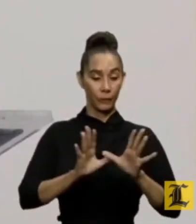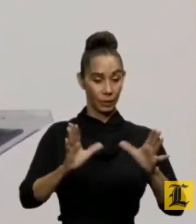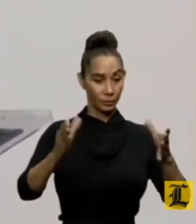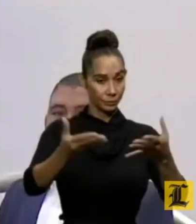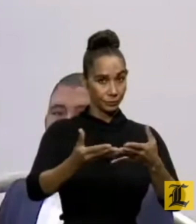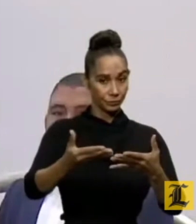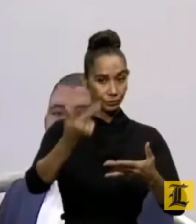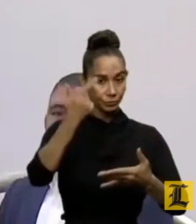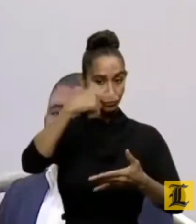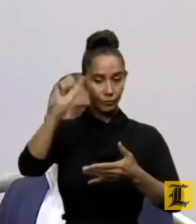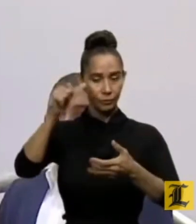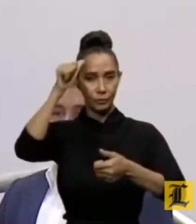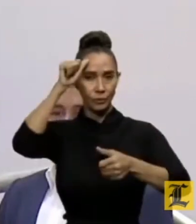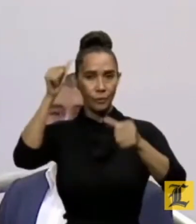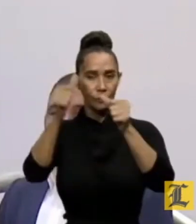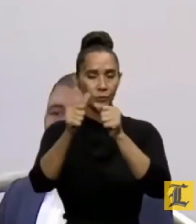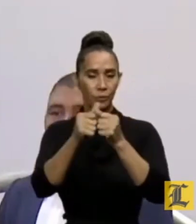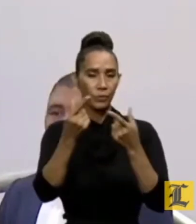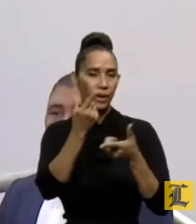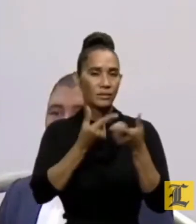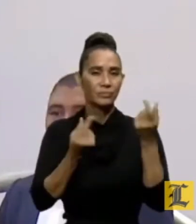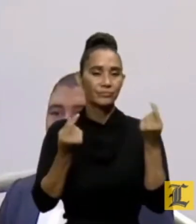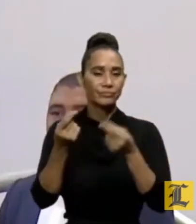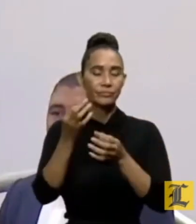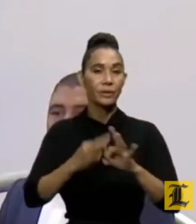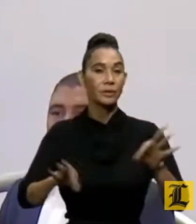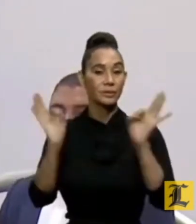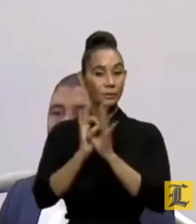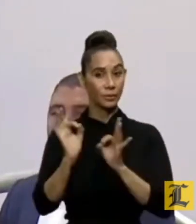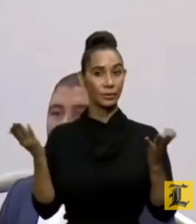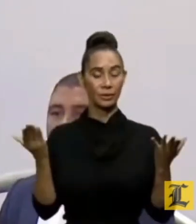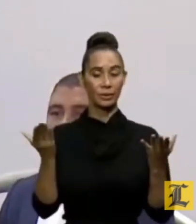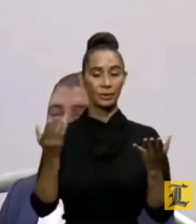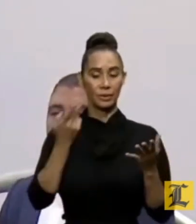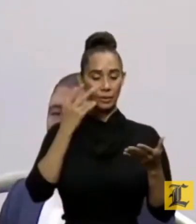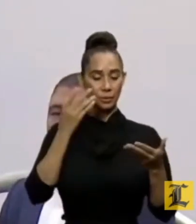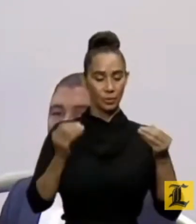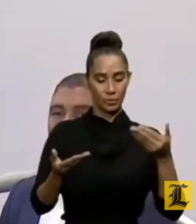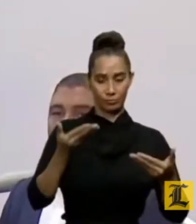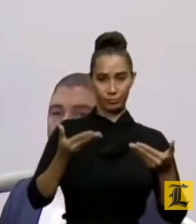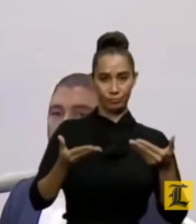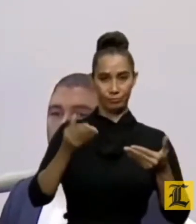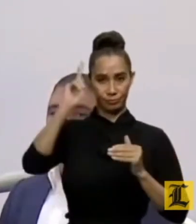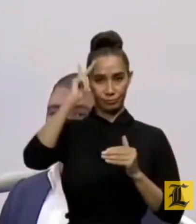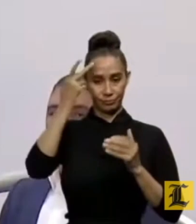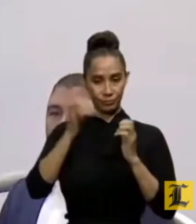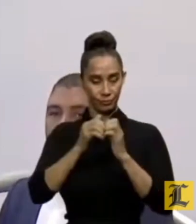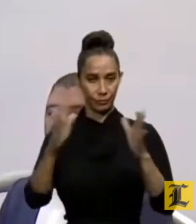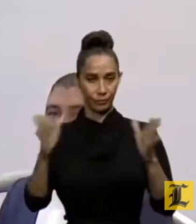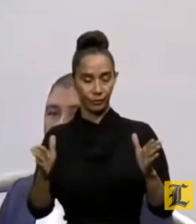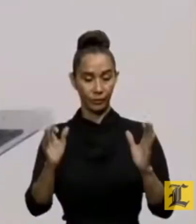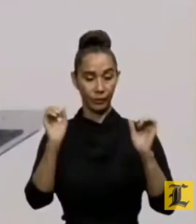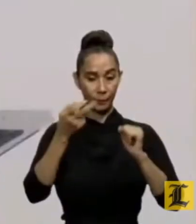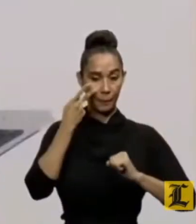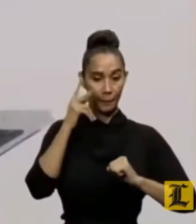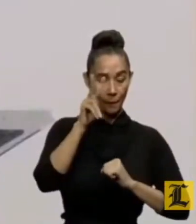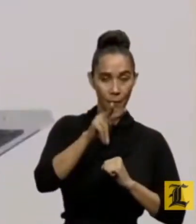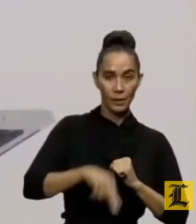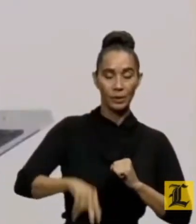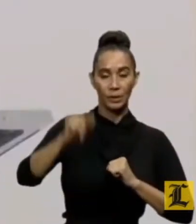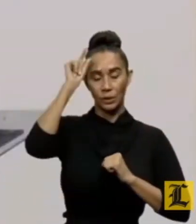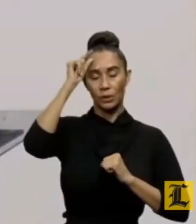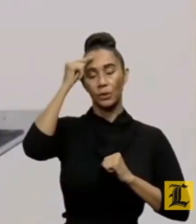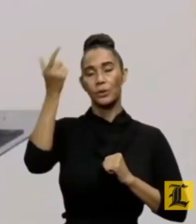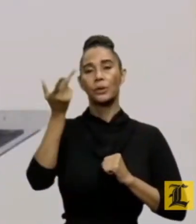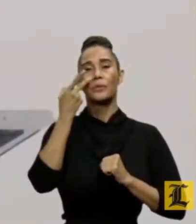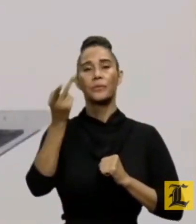para recordarnos que lo importante, y ahora se mide en las políticas públicas, en las políticas públicas ahora de los